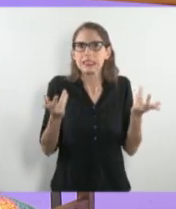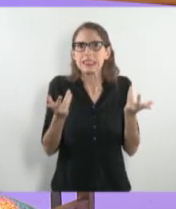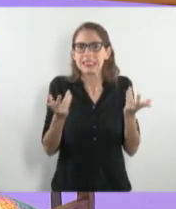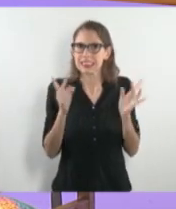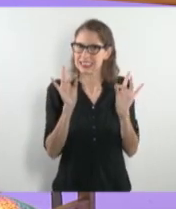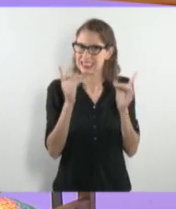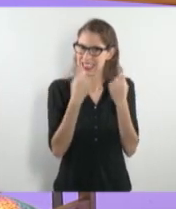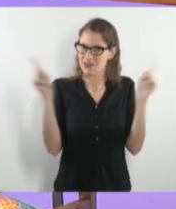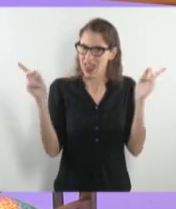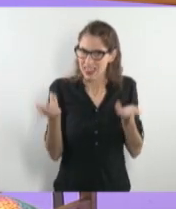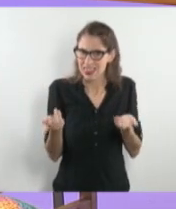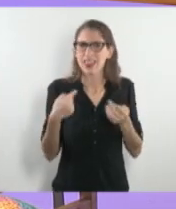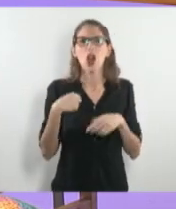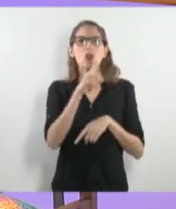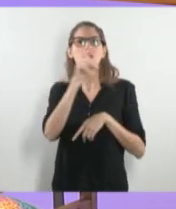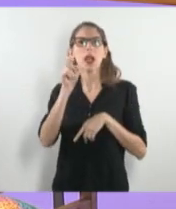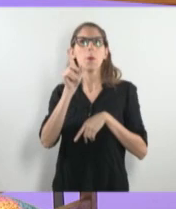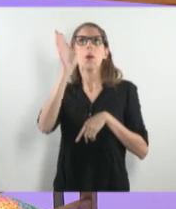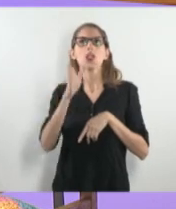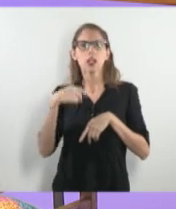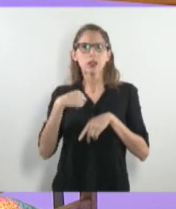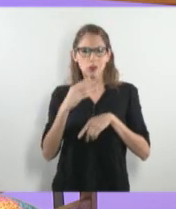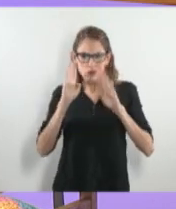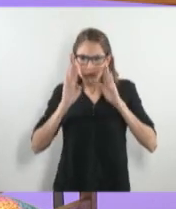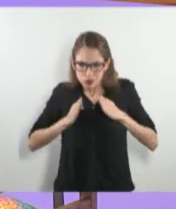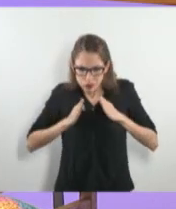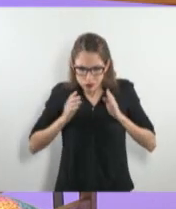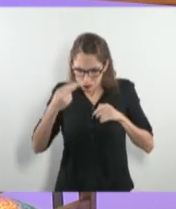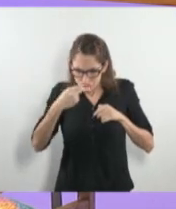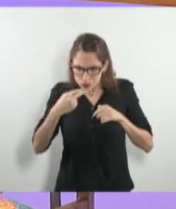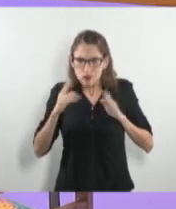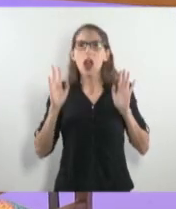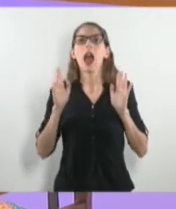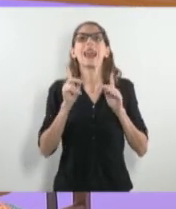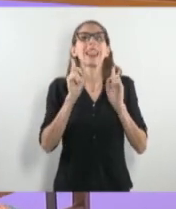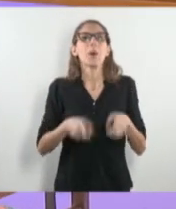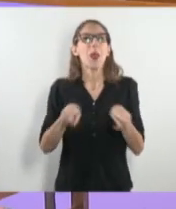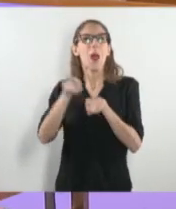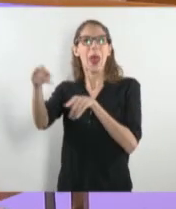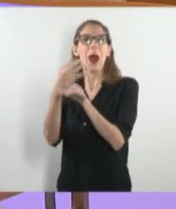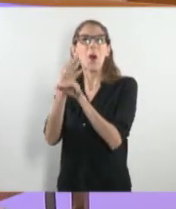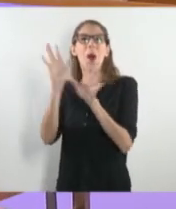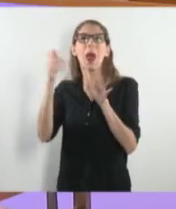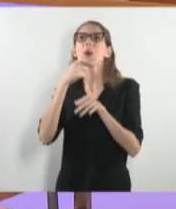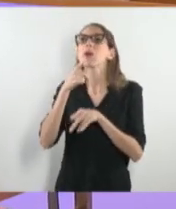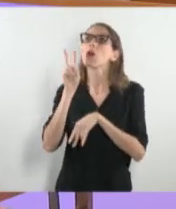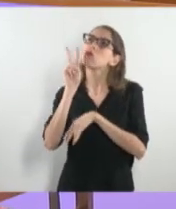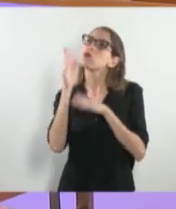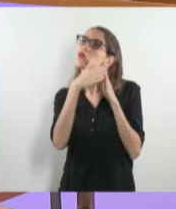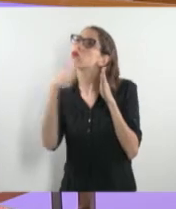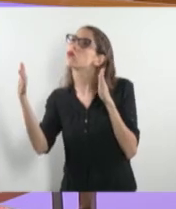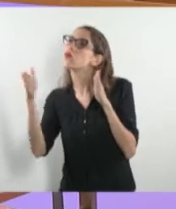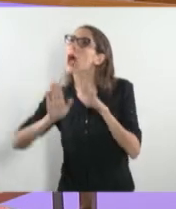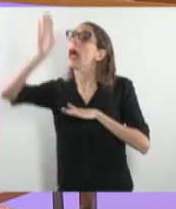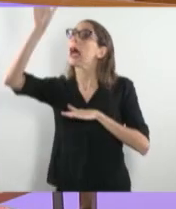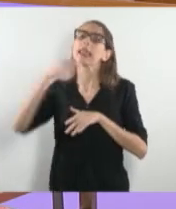adentro, ¿no? Digamos, seguramente si de repente tienen ganas de ir al baño, van. No tienen que levantar la mano. Darío, ¿puedo ir al baño? No. O sea,